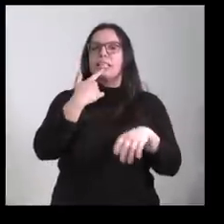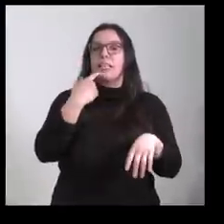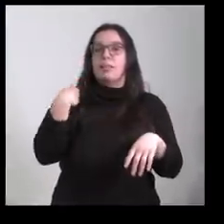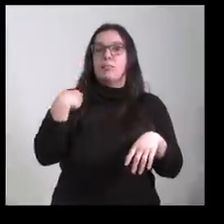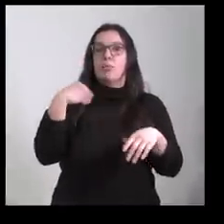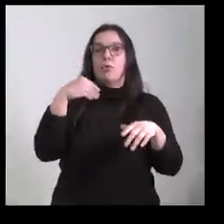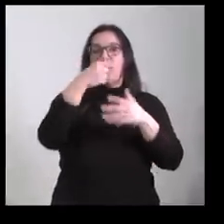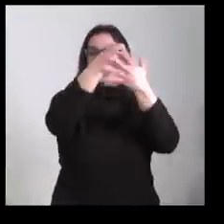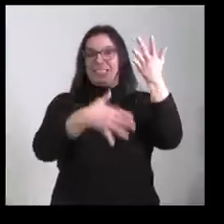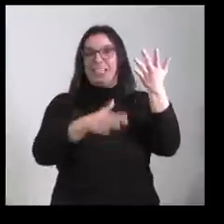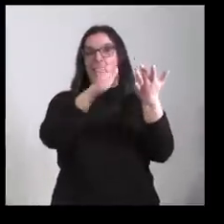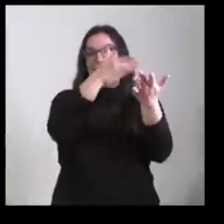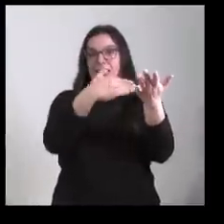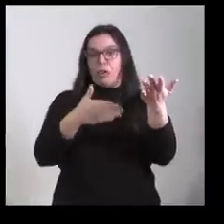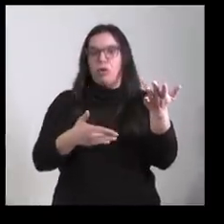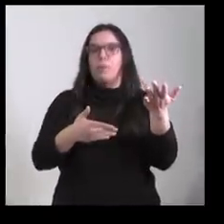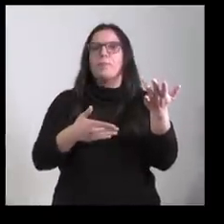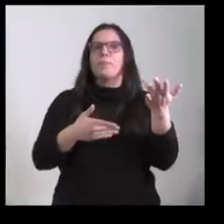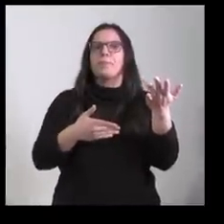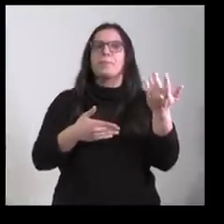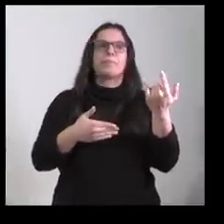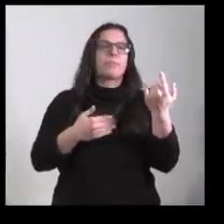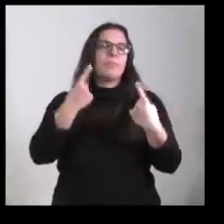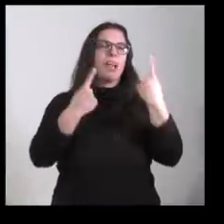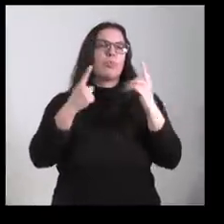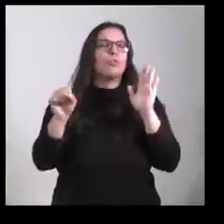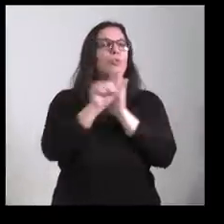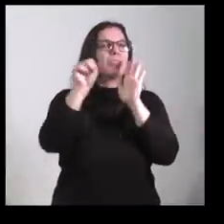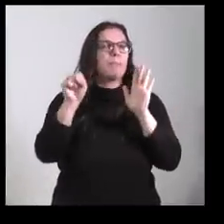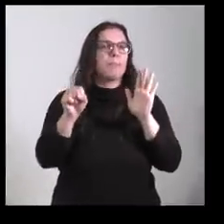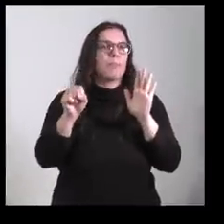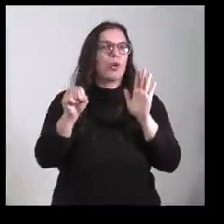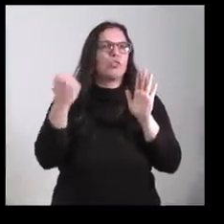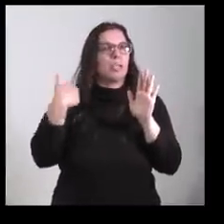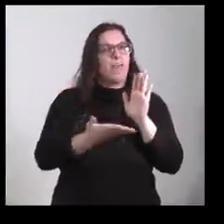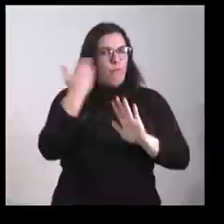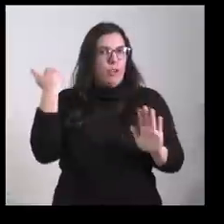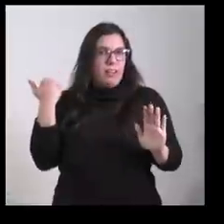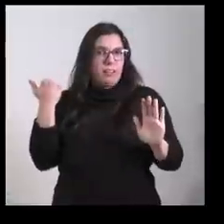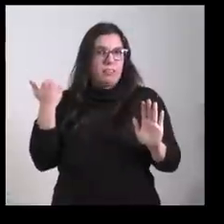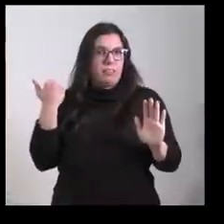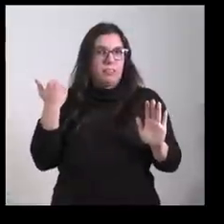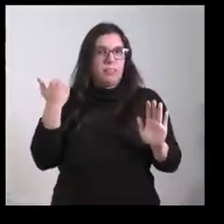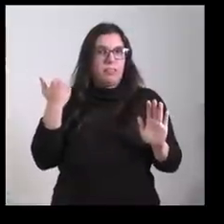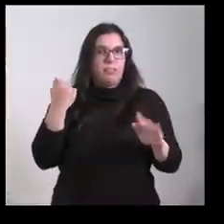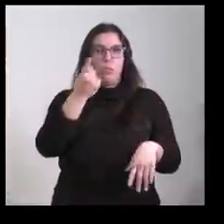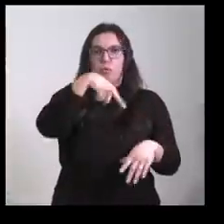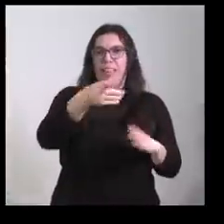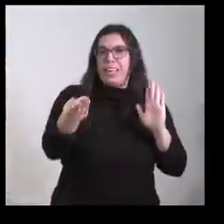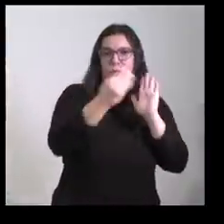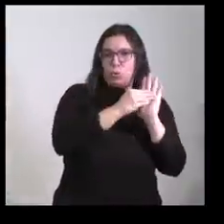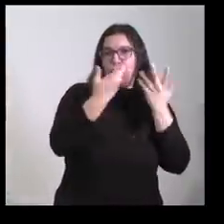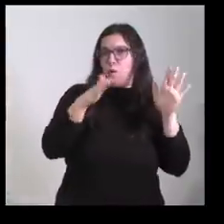hay algunas algunos símbolos que ya se han retirado y que ustedes han incluido dentro